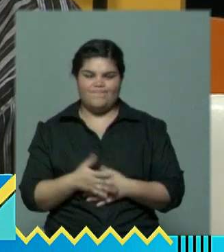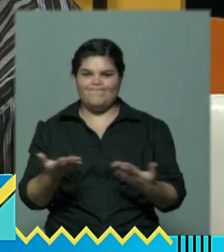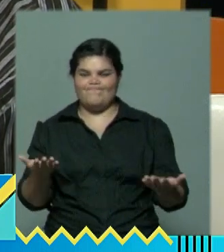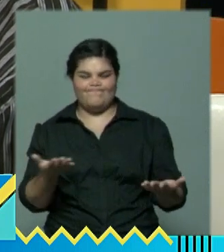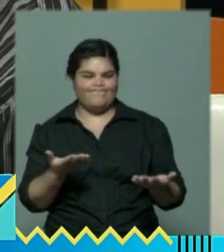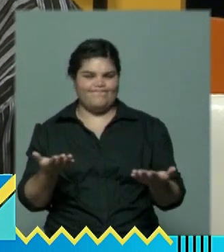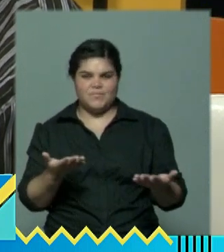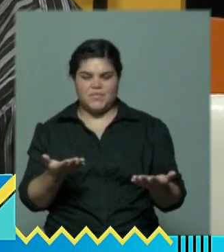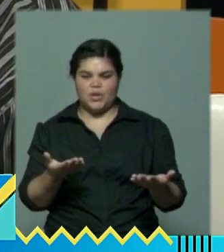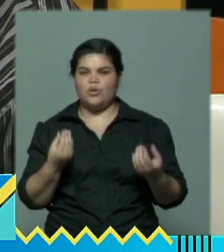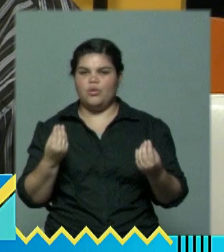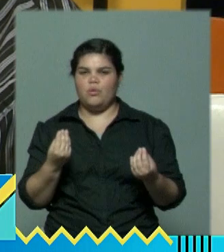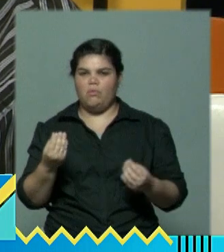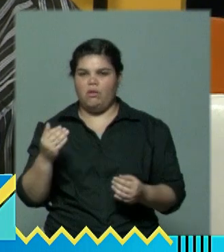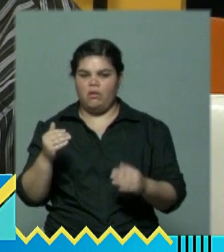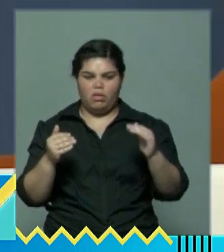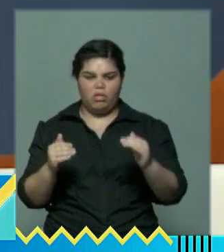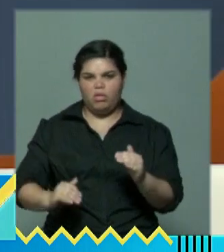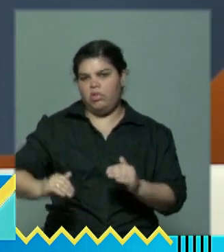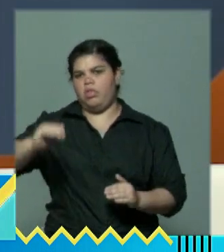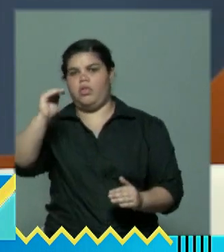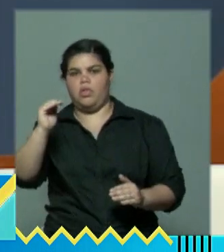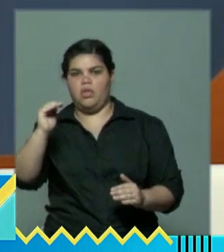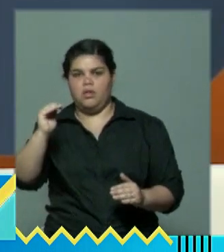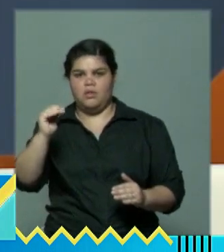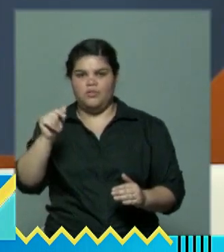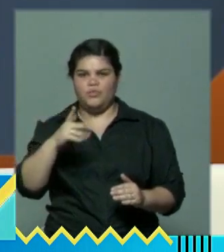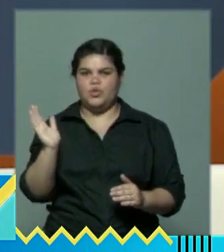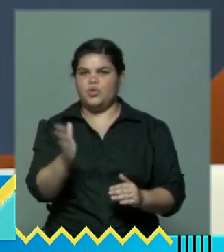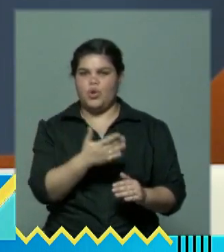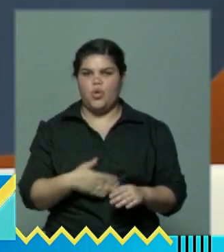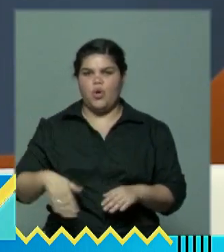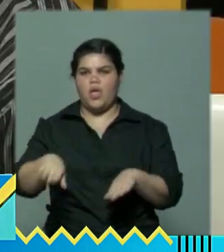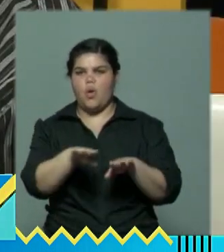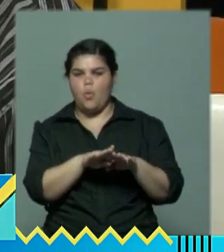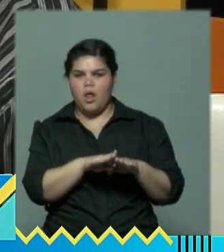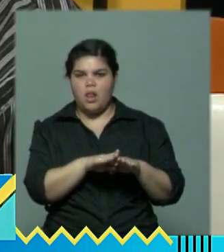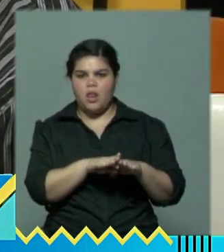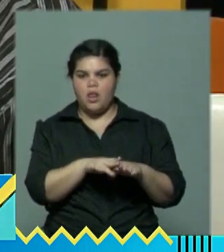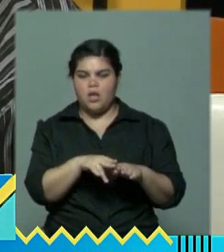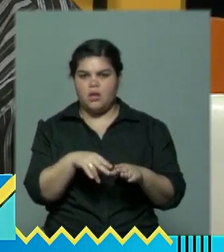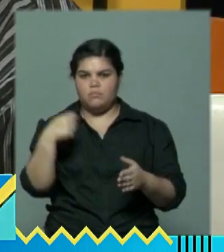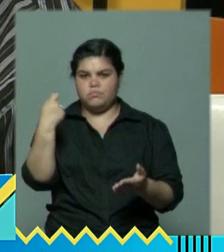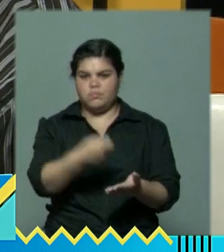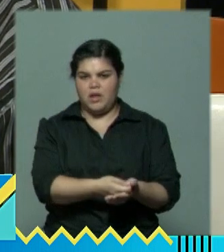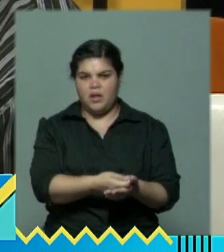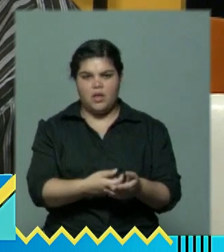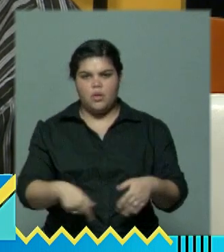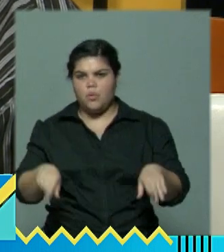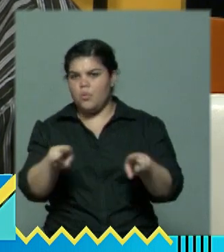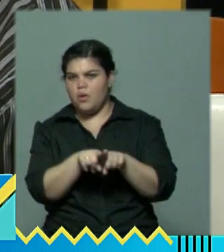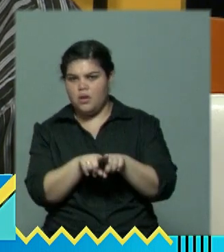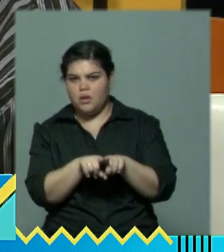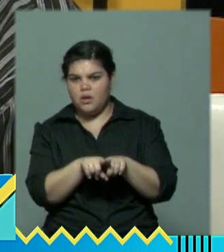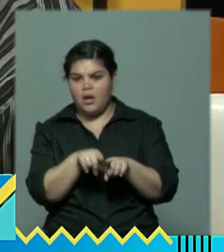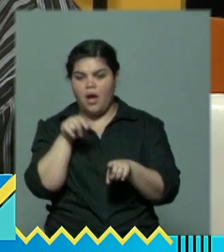de ser algo que vos decís, ¿viste? Todos aportamos en la misma proporción. Evidentemente acá los trabajadores